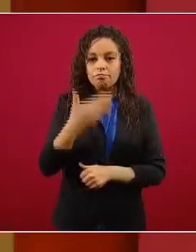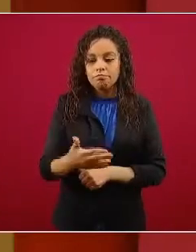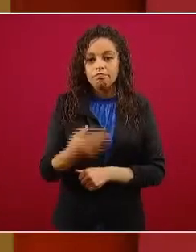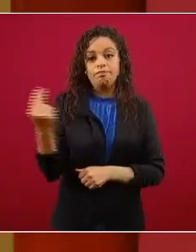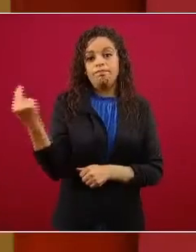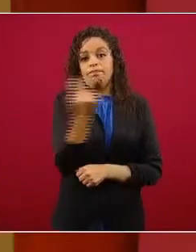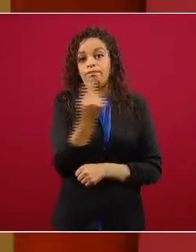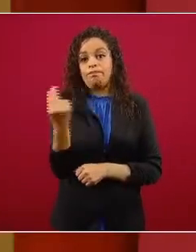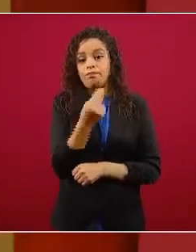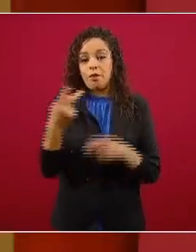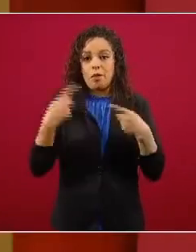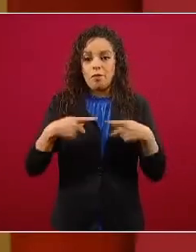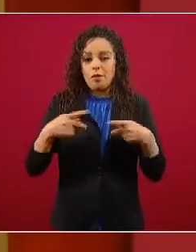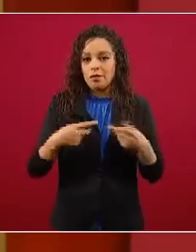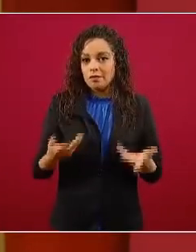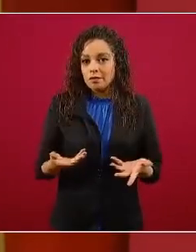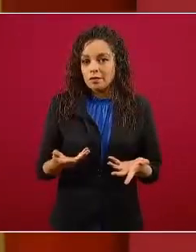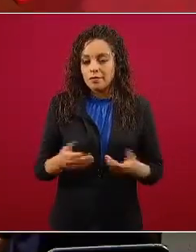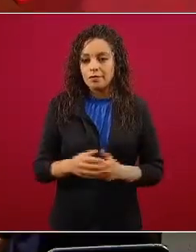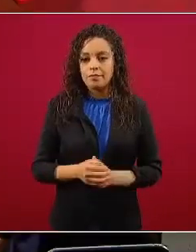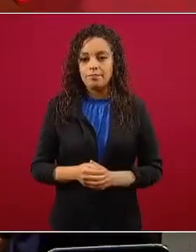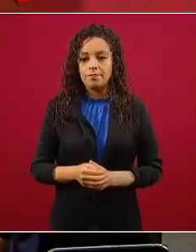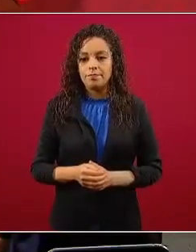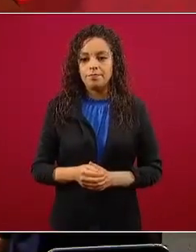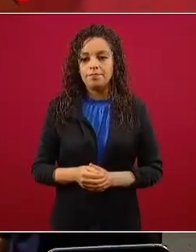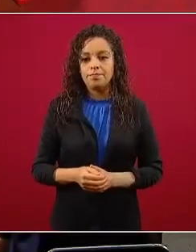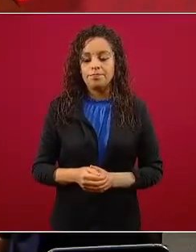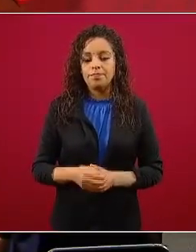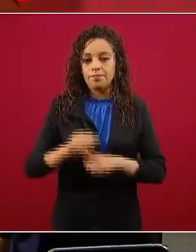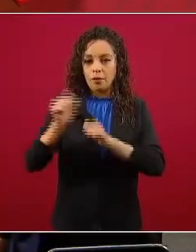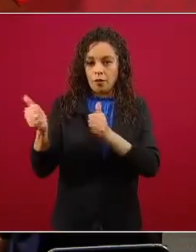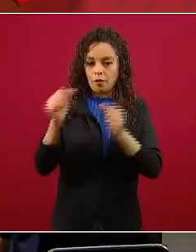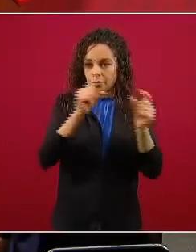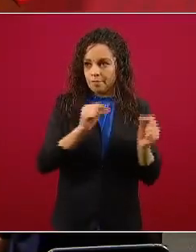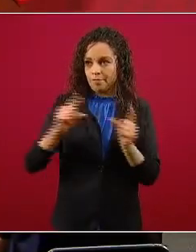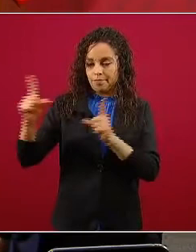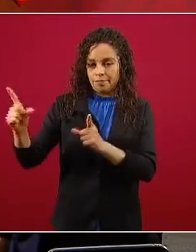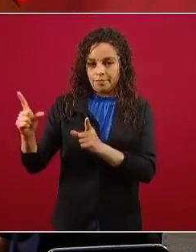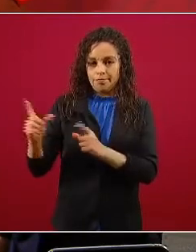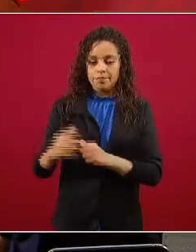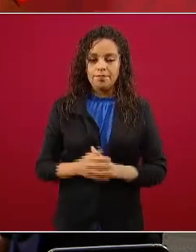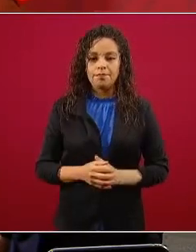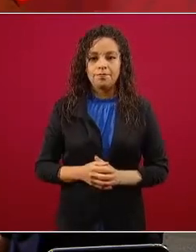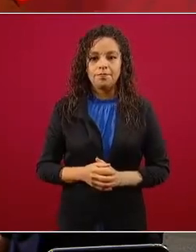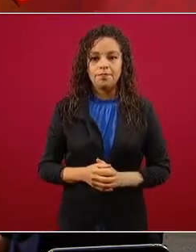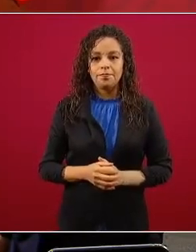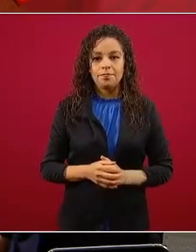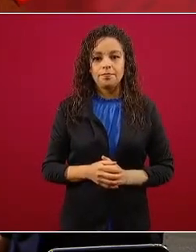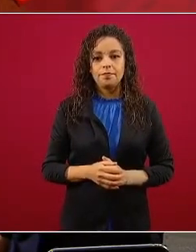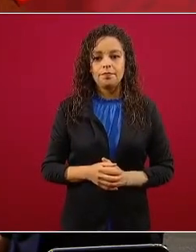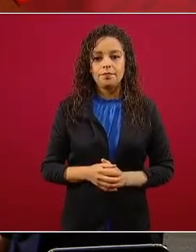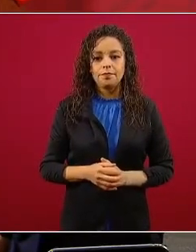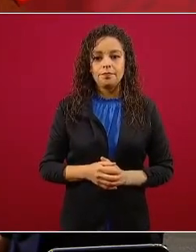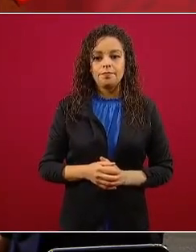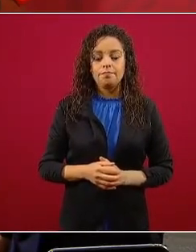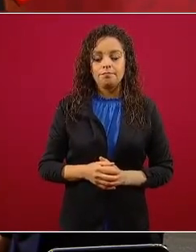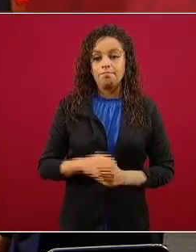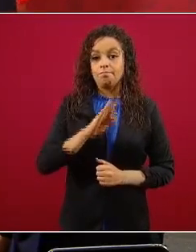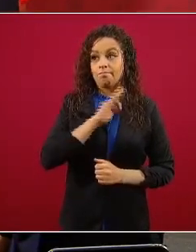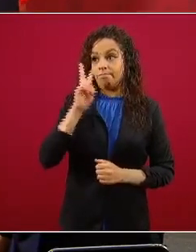necesita. En este sentido, si me pasa a la siguiente diapositiva, lo que vemos es que en este momento hay